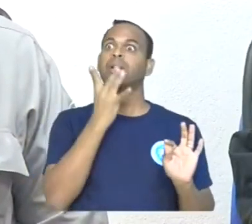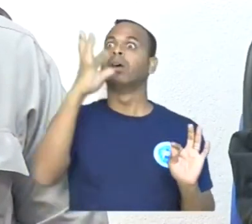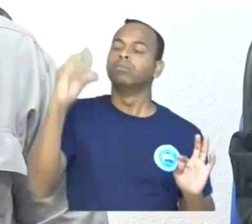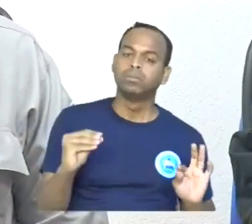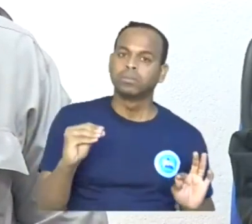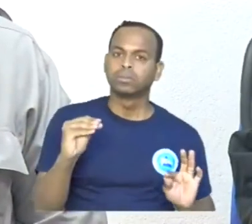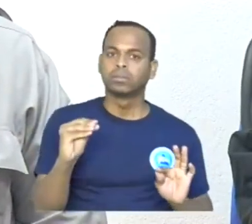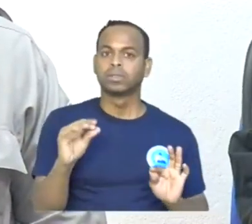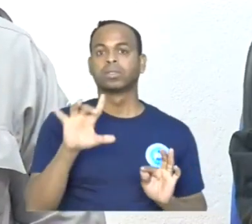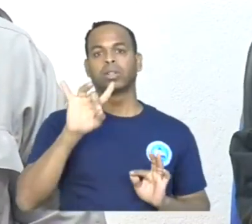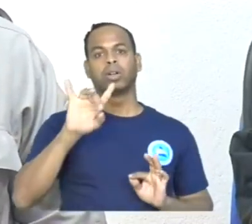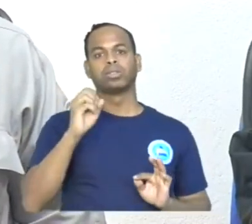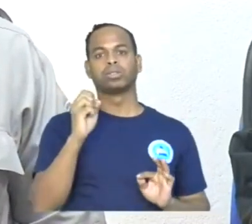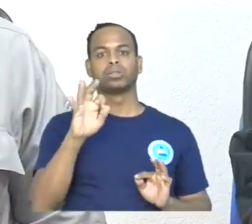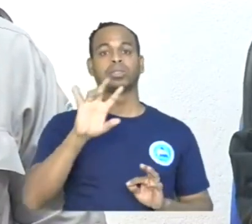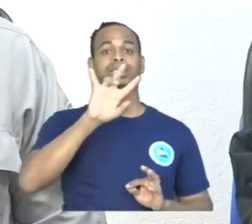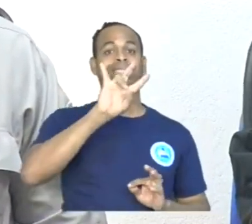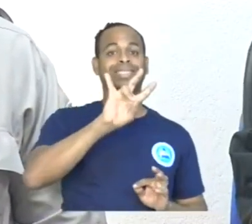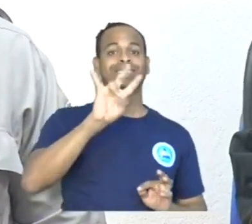va,